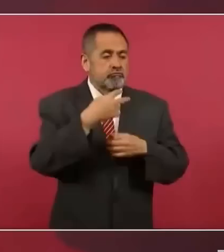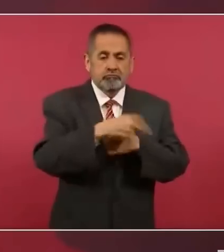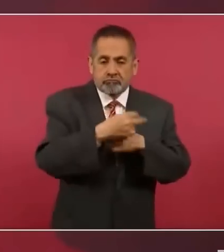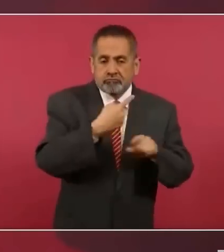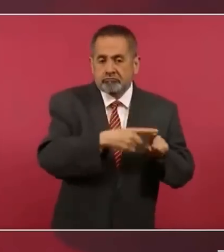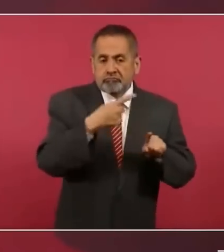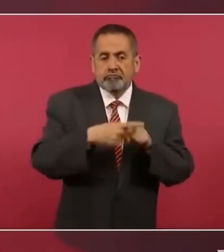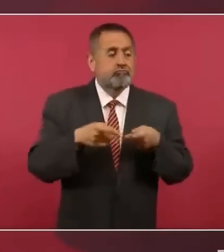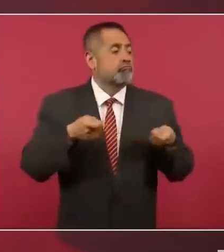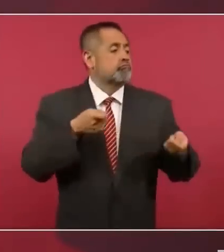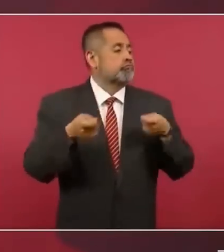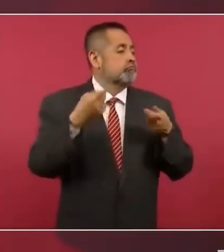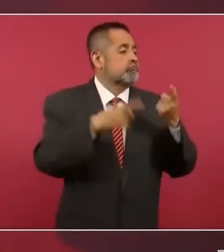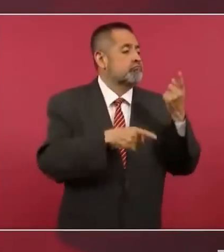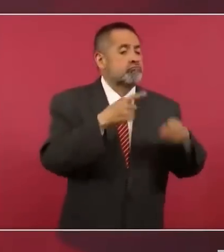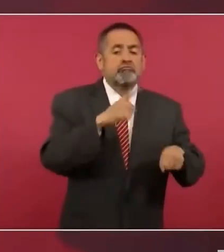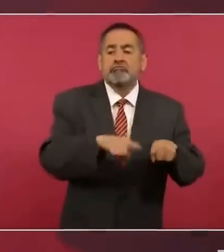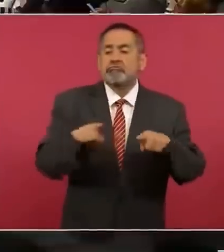Entonces,